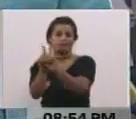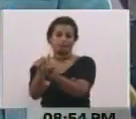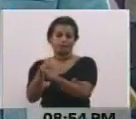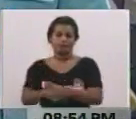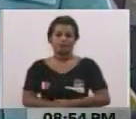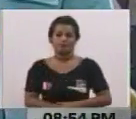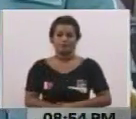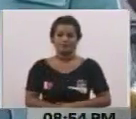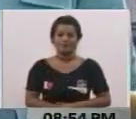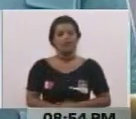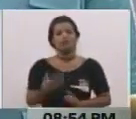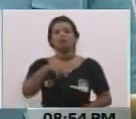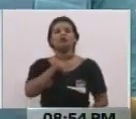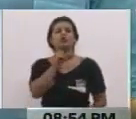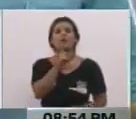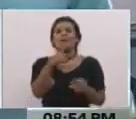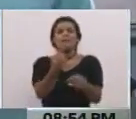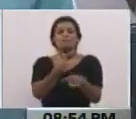Yorgeli, Yuleli. Yuyito.